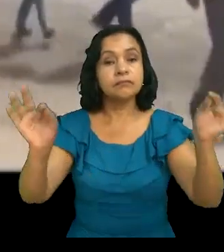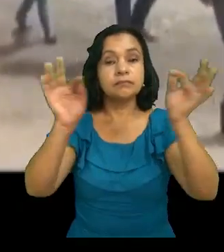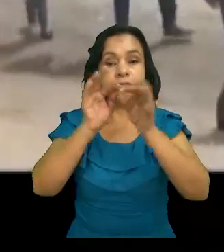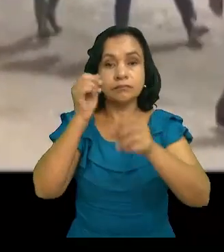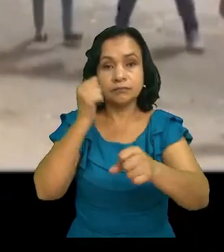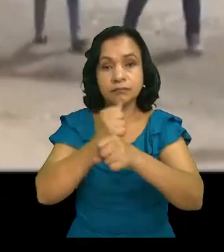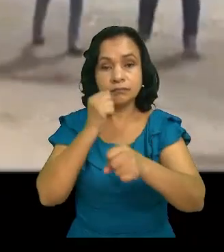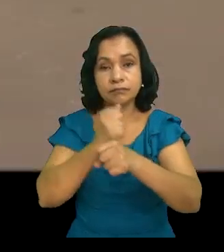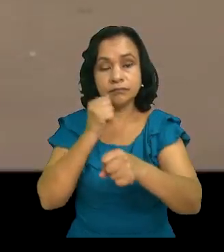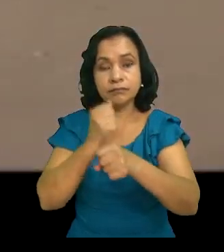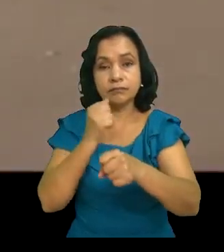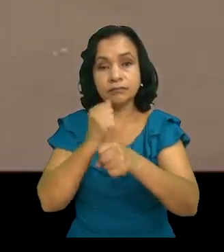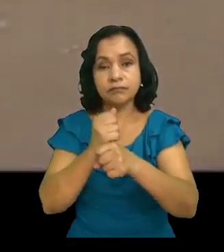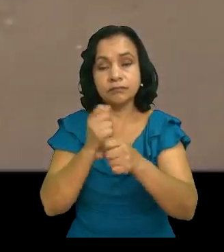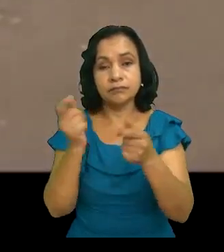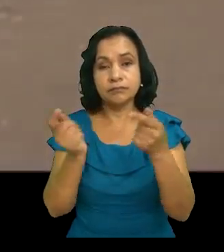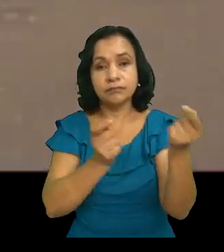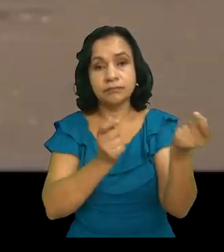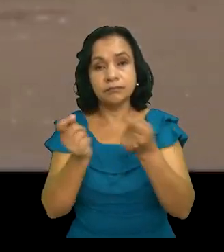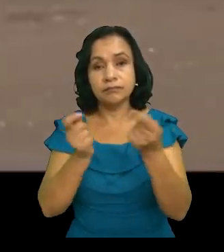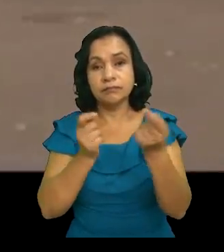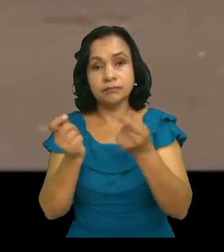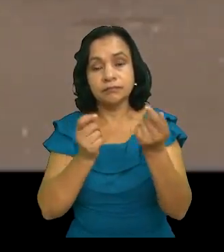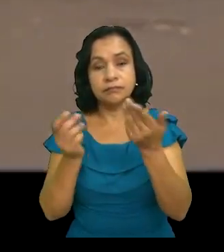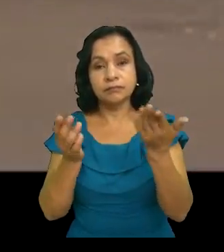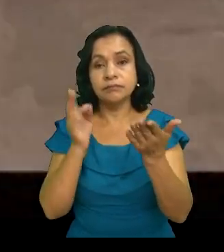sean debidamente administrados,